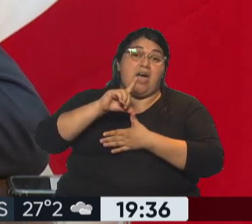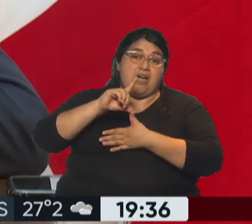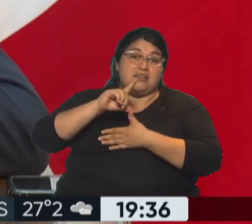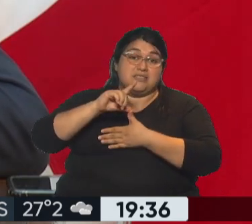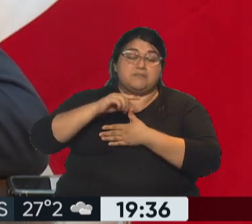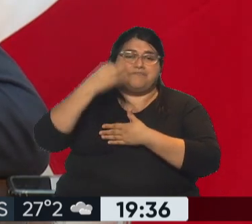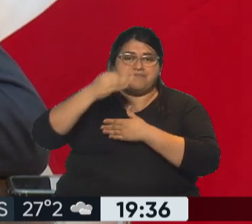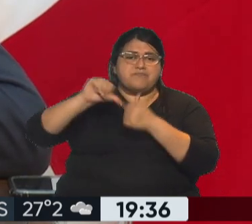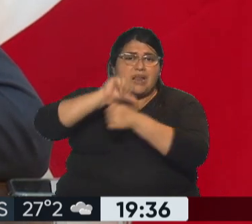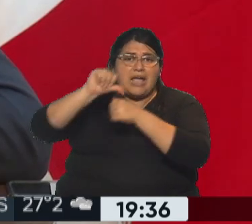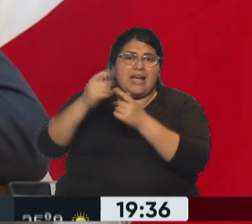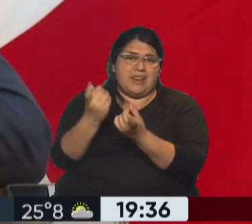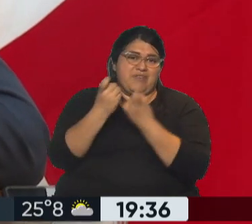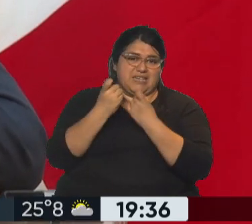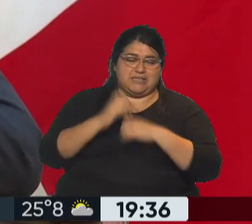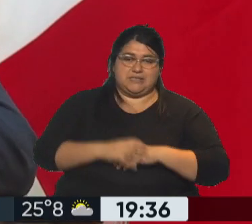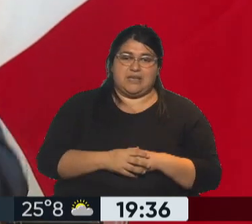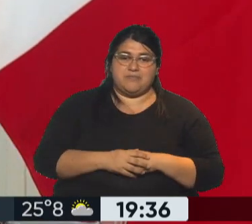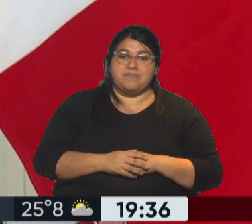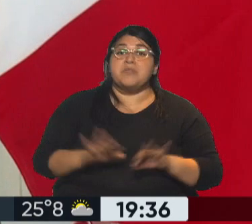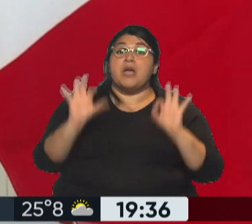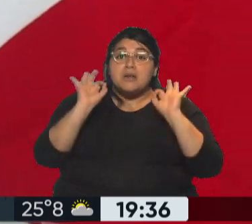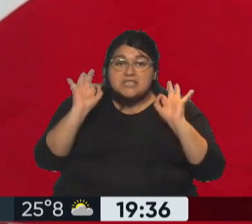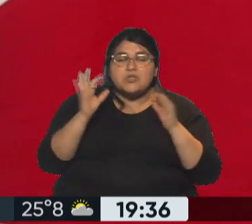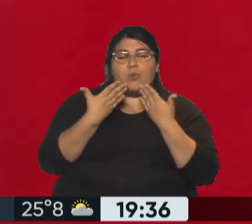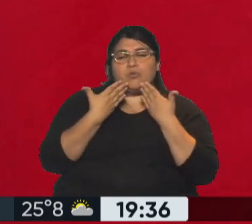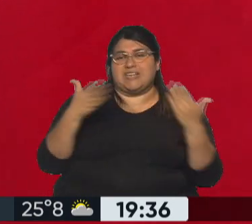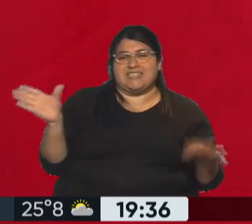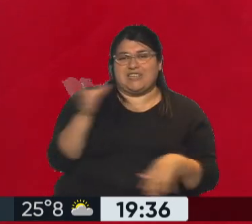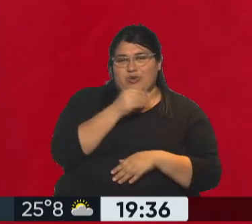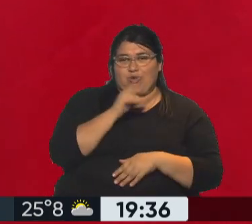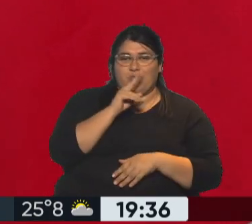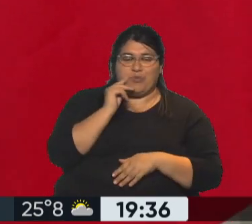¿Listo? Gracias a todos y todas. Muchas gracias.